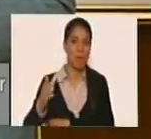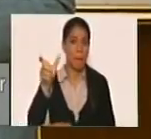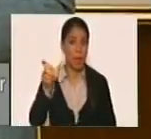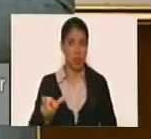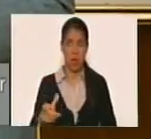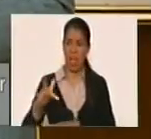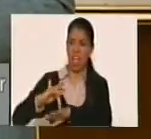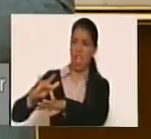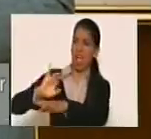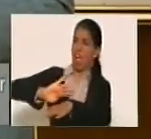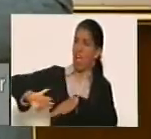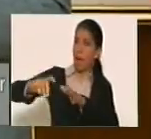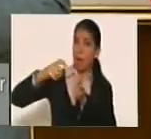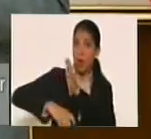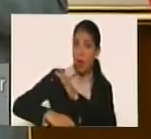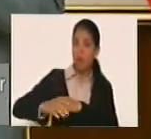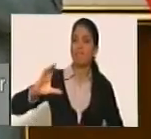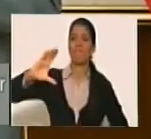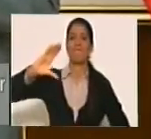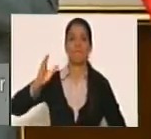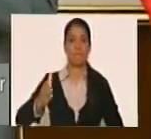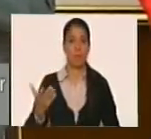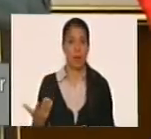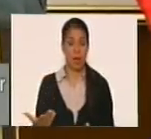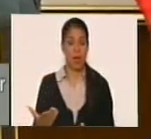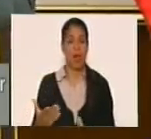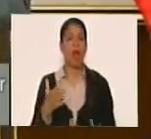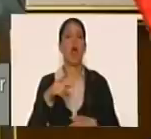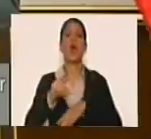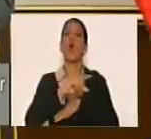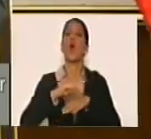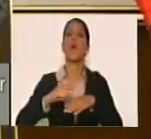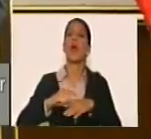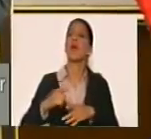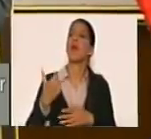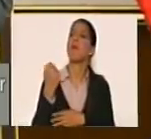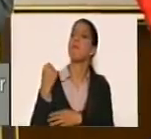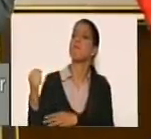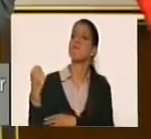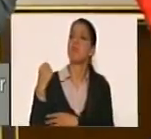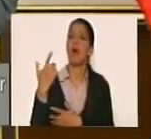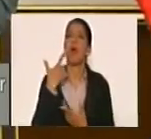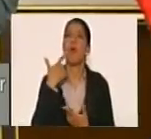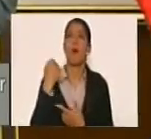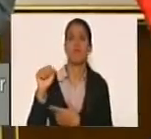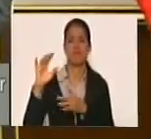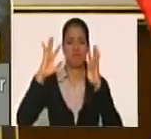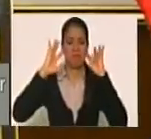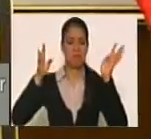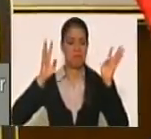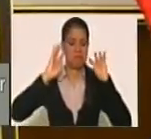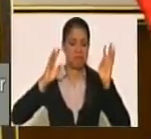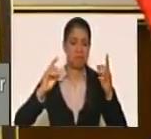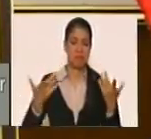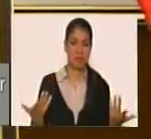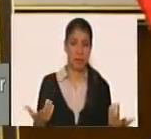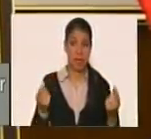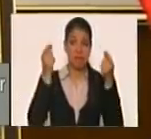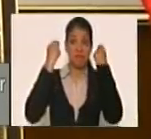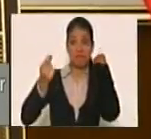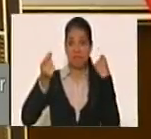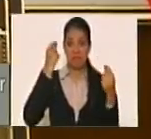También son importantes. Porque el Estado no puede ser indiferente frente a los atropellos de quienes tienen fuerza y